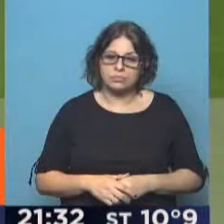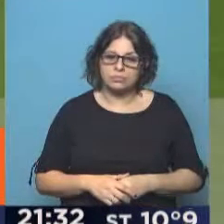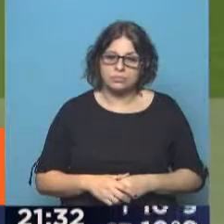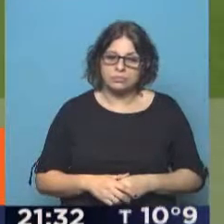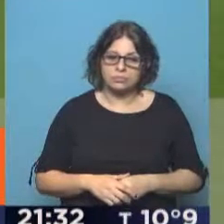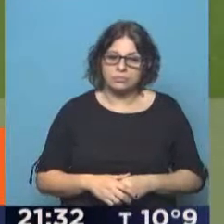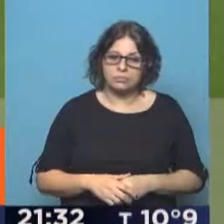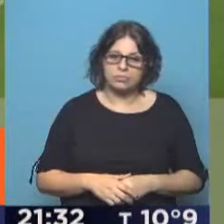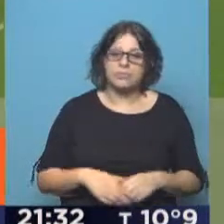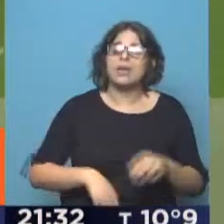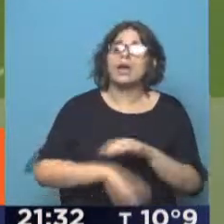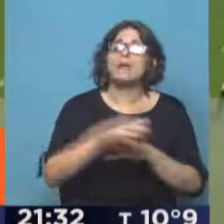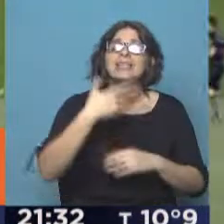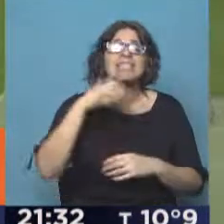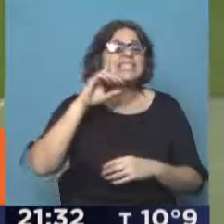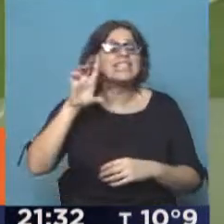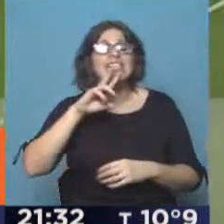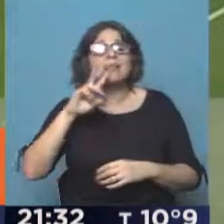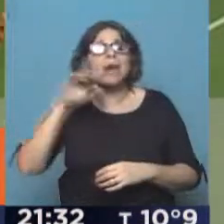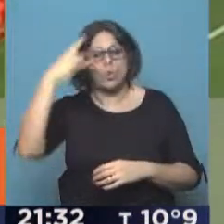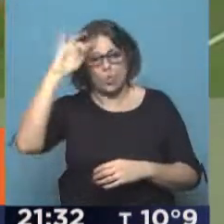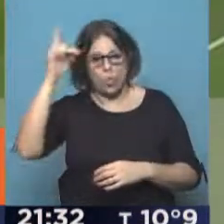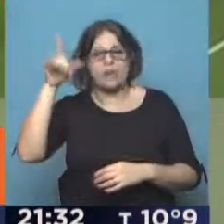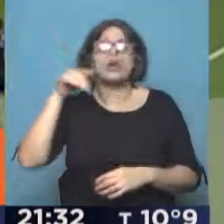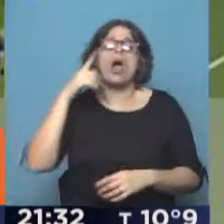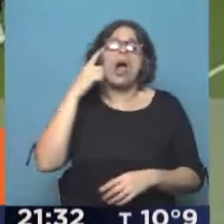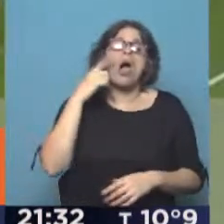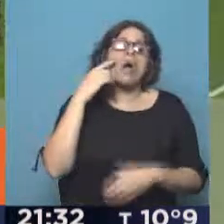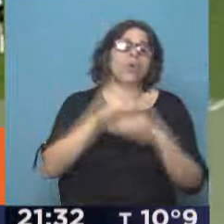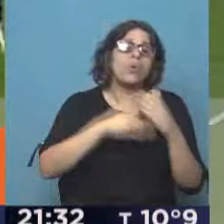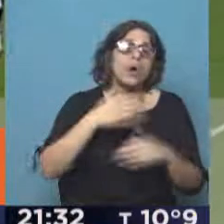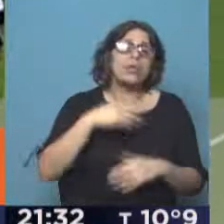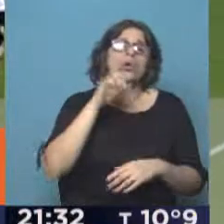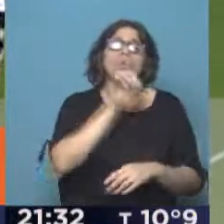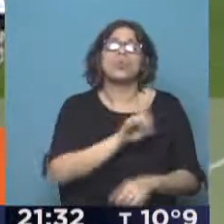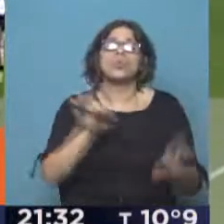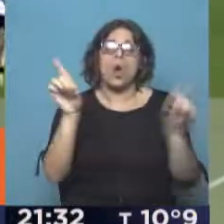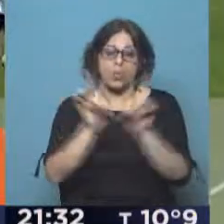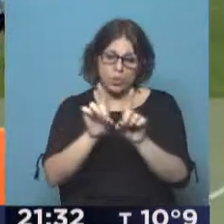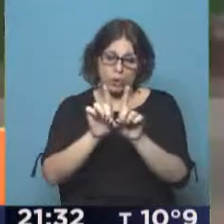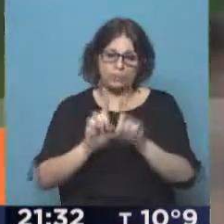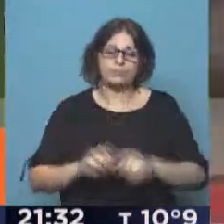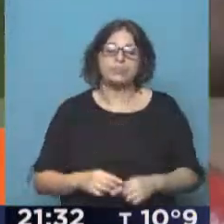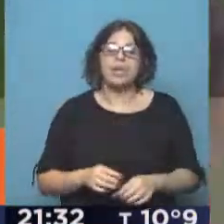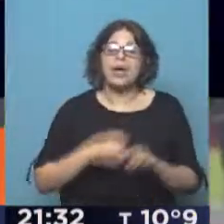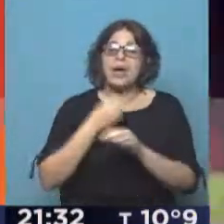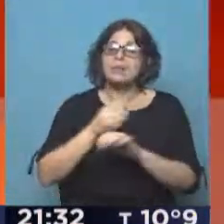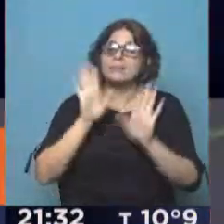Derviti, cabeza de Silva, goleador uruguayo. El hombre puso el 1-1. Hasta